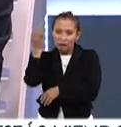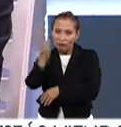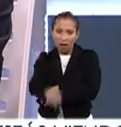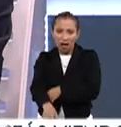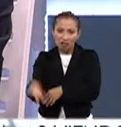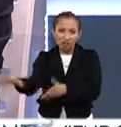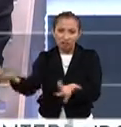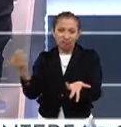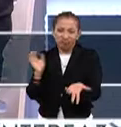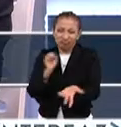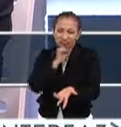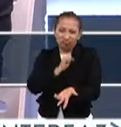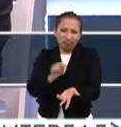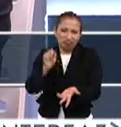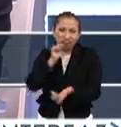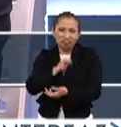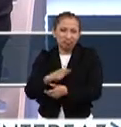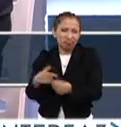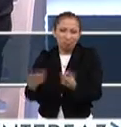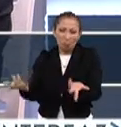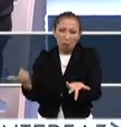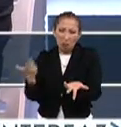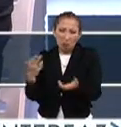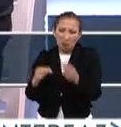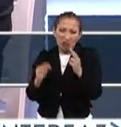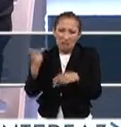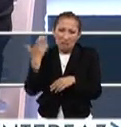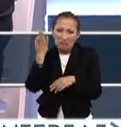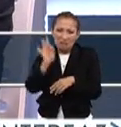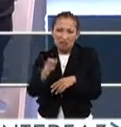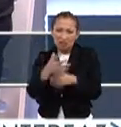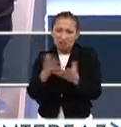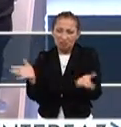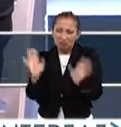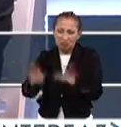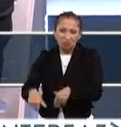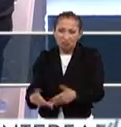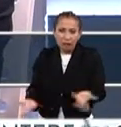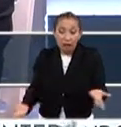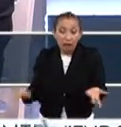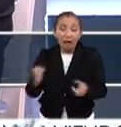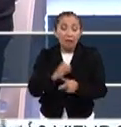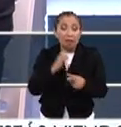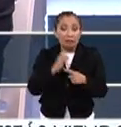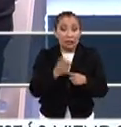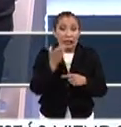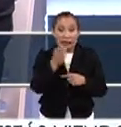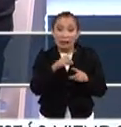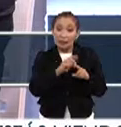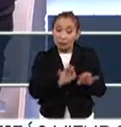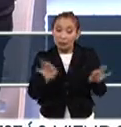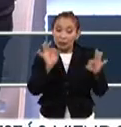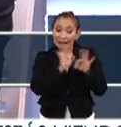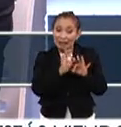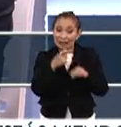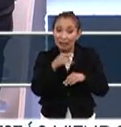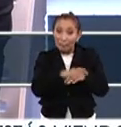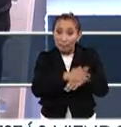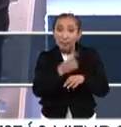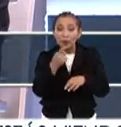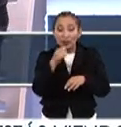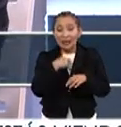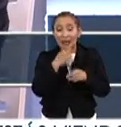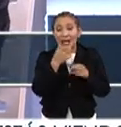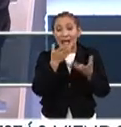pues tiene un grado de falsedad importante. Entonces eso es muy importante para que